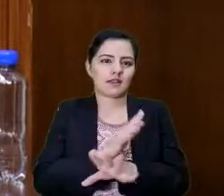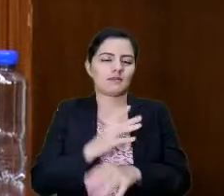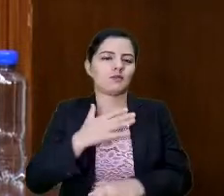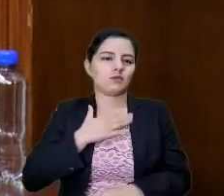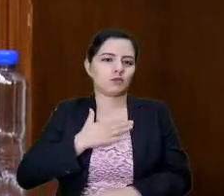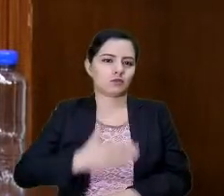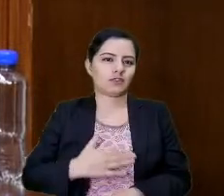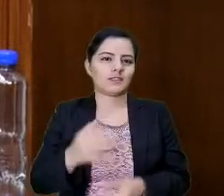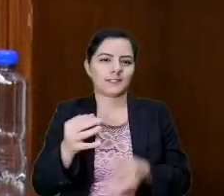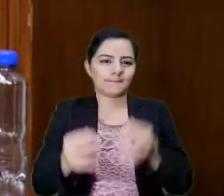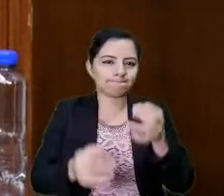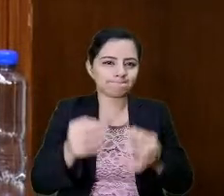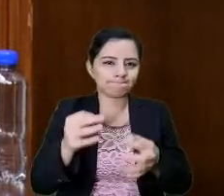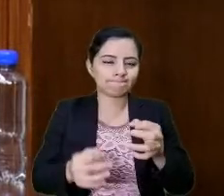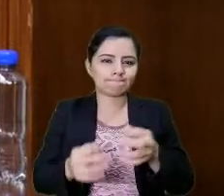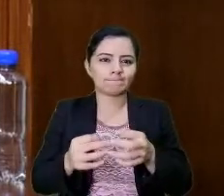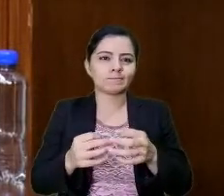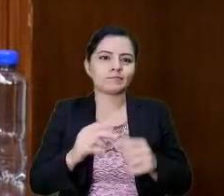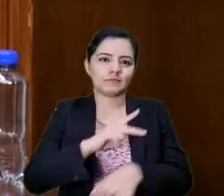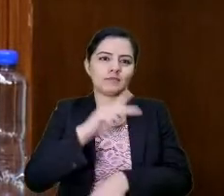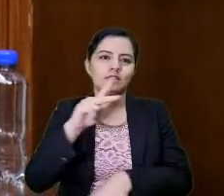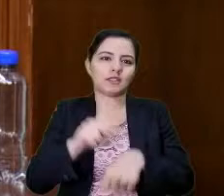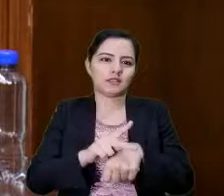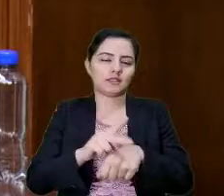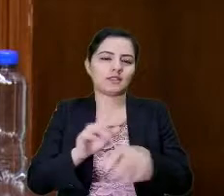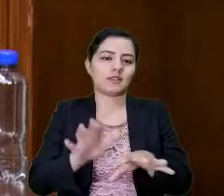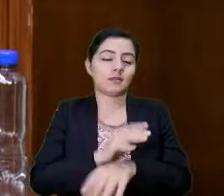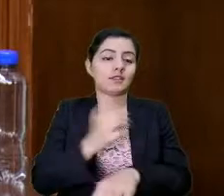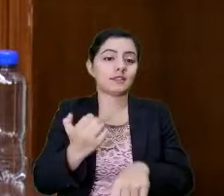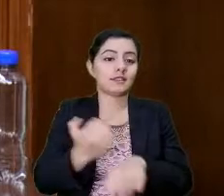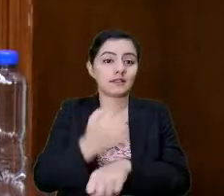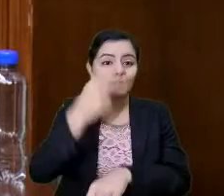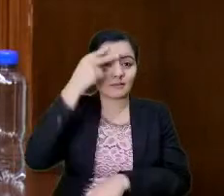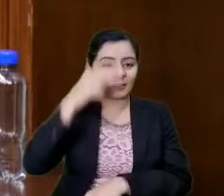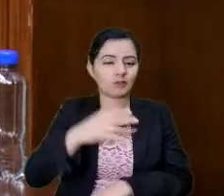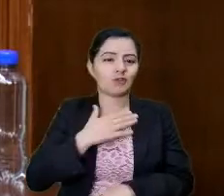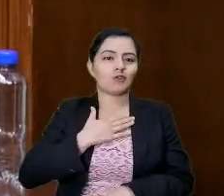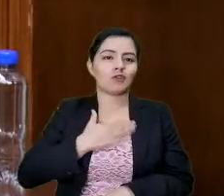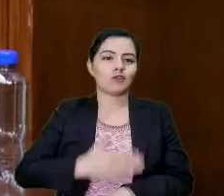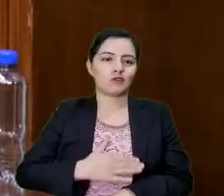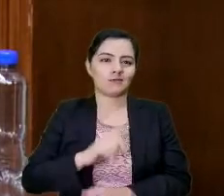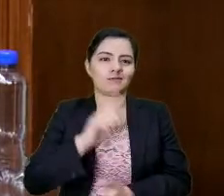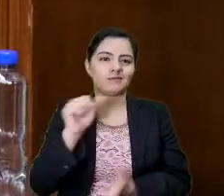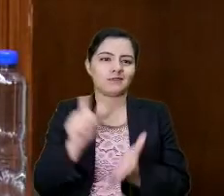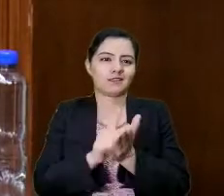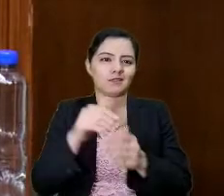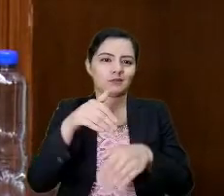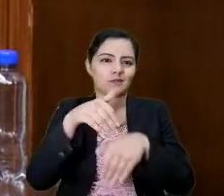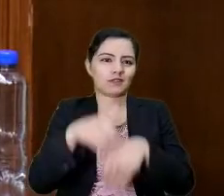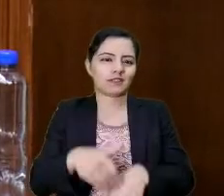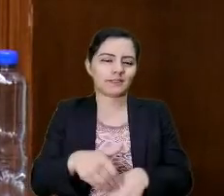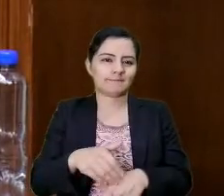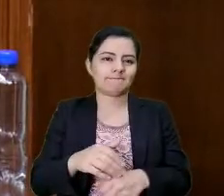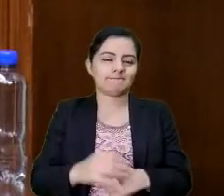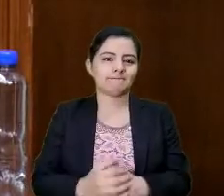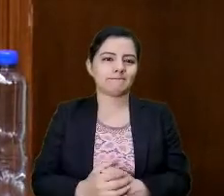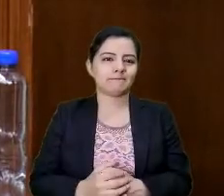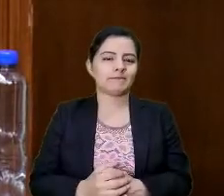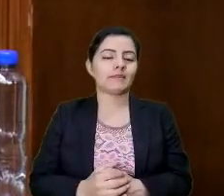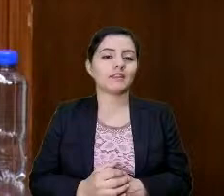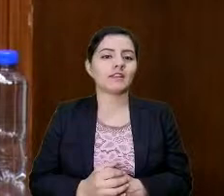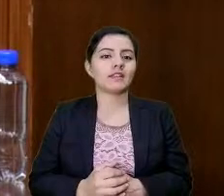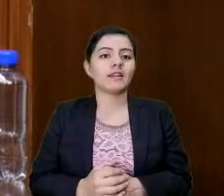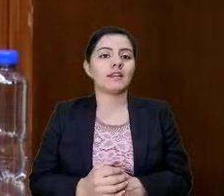de justicia en el país, por un Estado de México justo y legítimo en la aplicación de la ley. En el